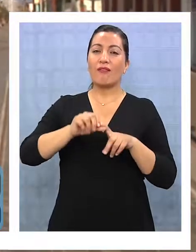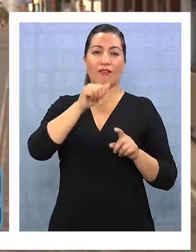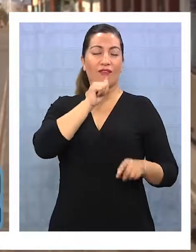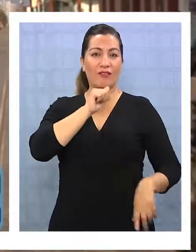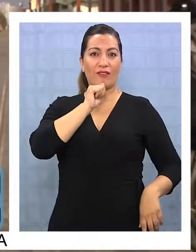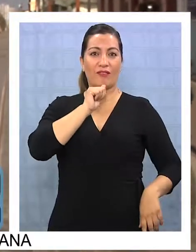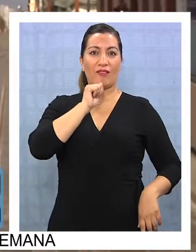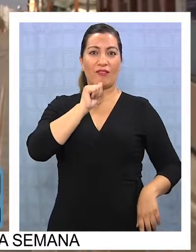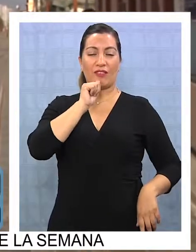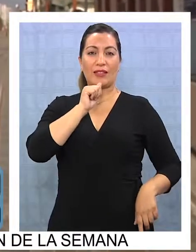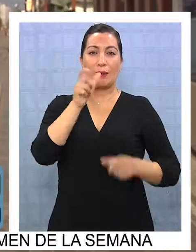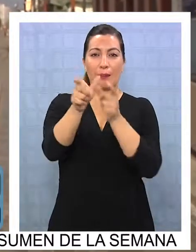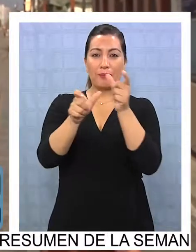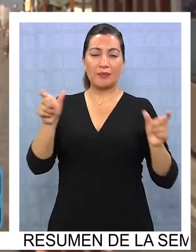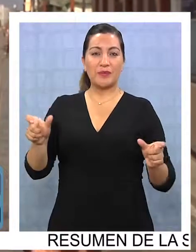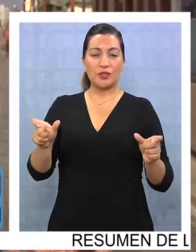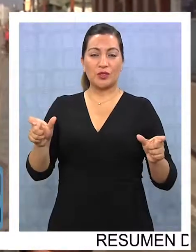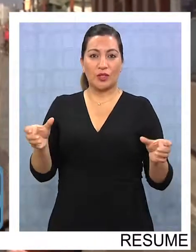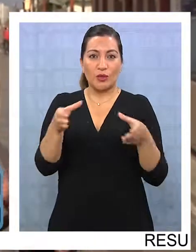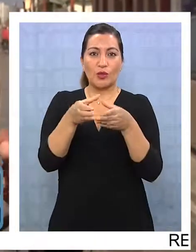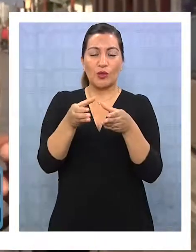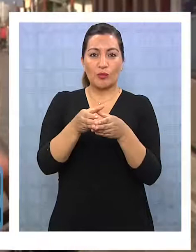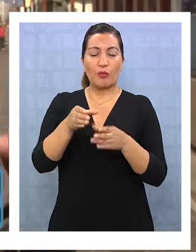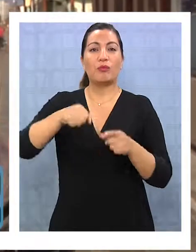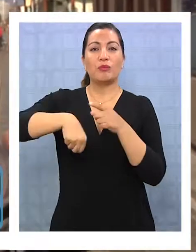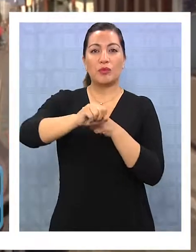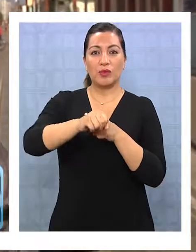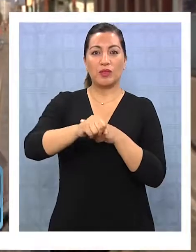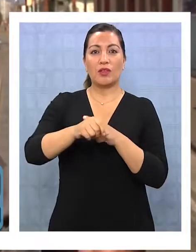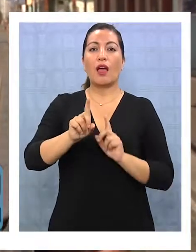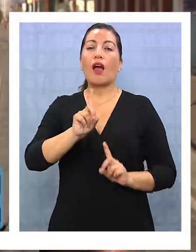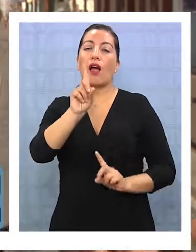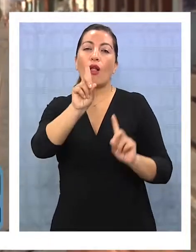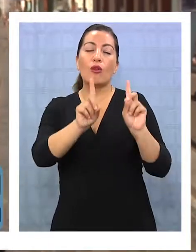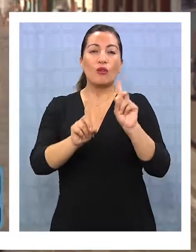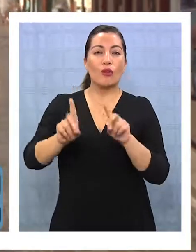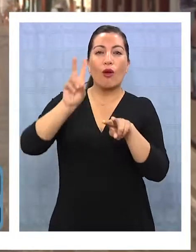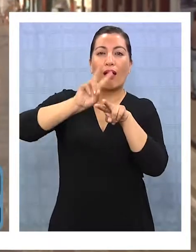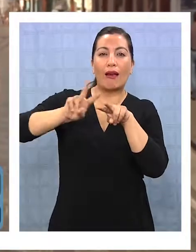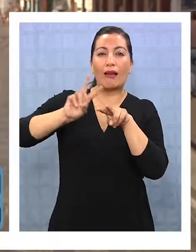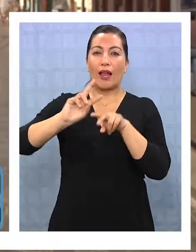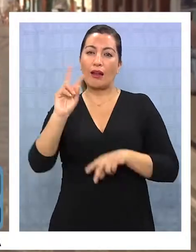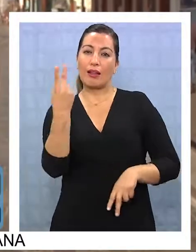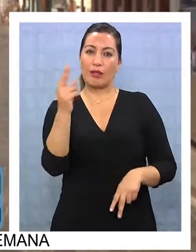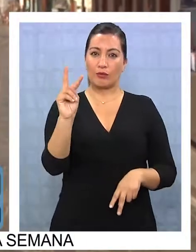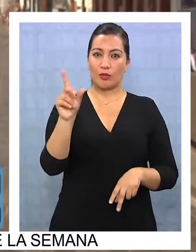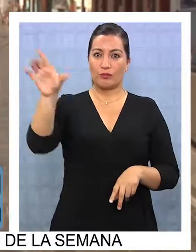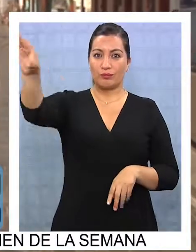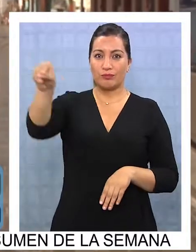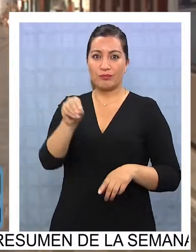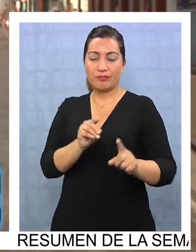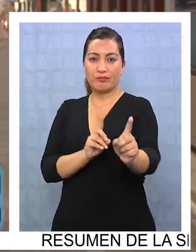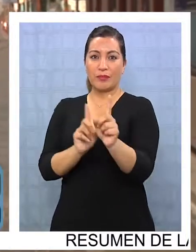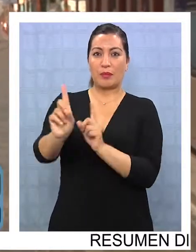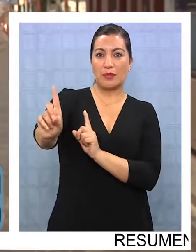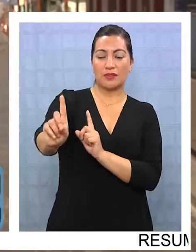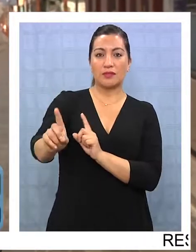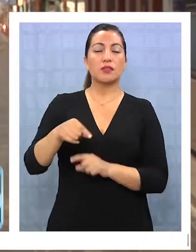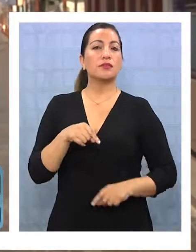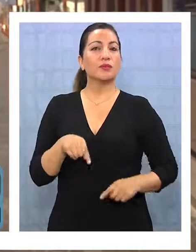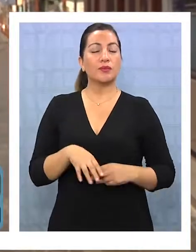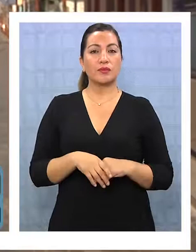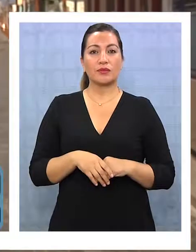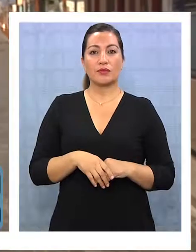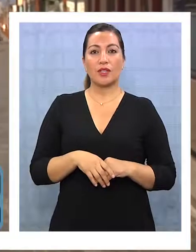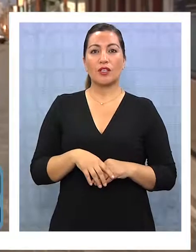las potencias. Sí creo que hay que ir ajustando un poquitito más los cambios, ya. Y lo otro